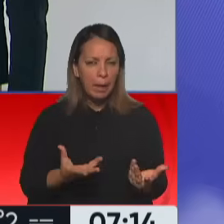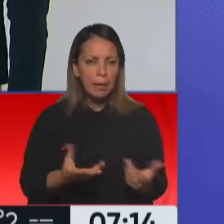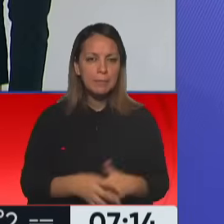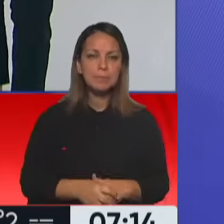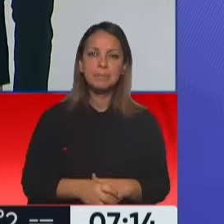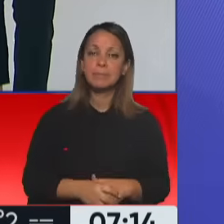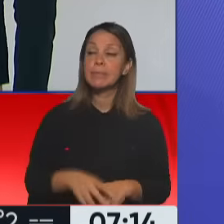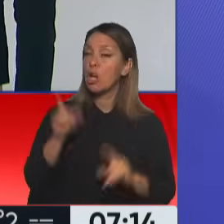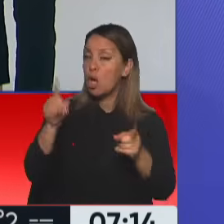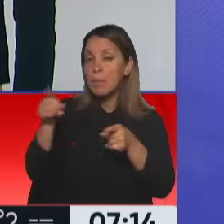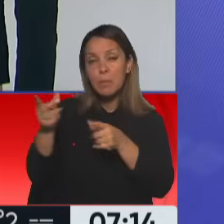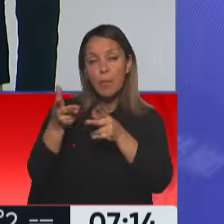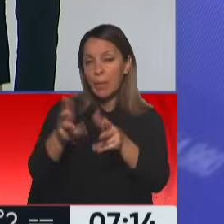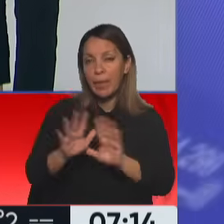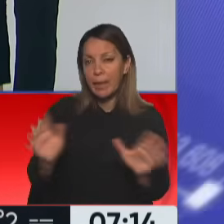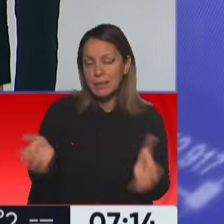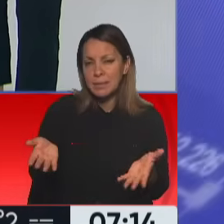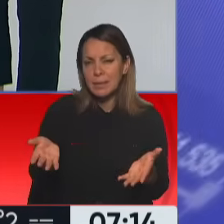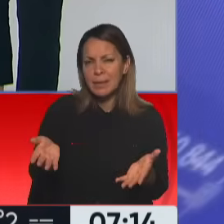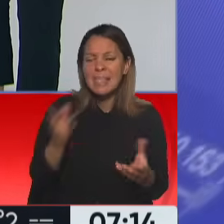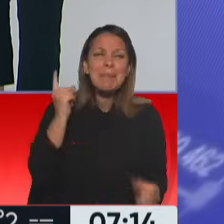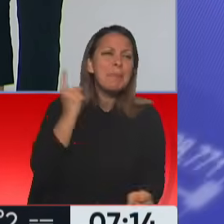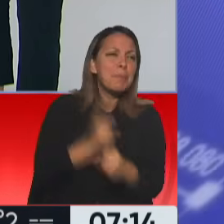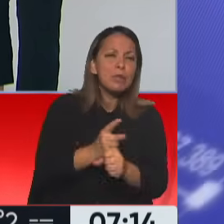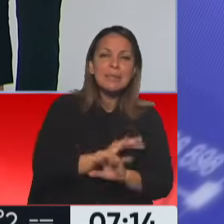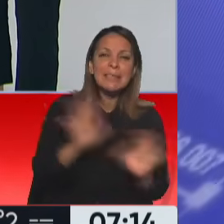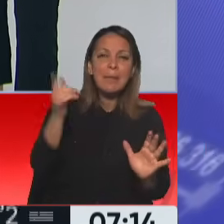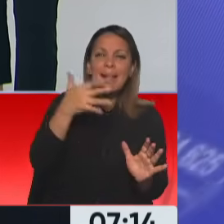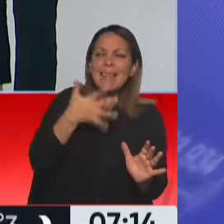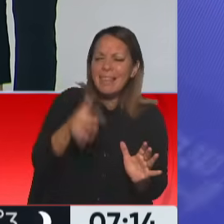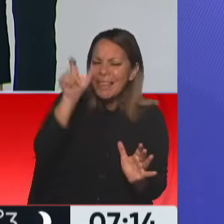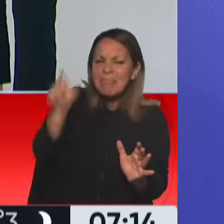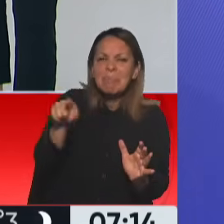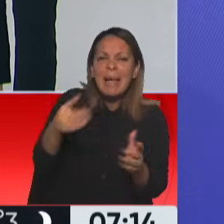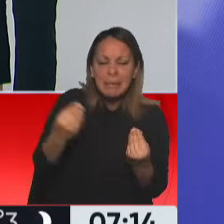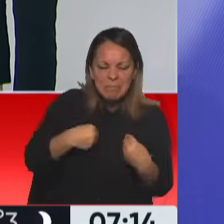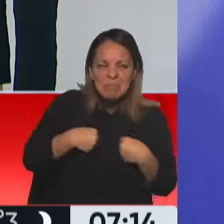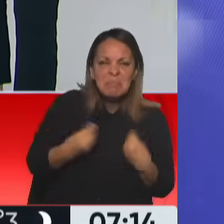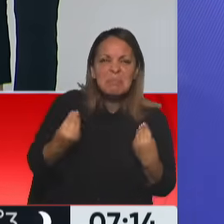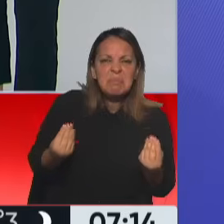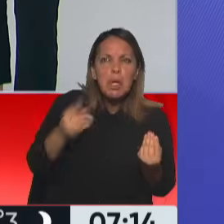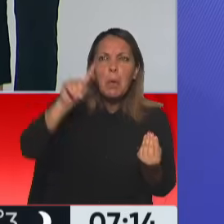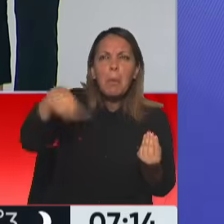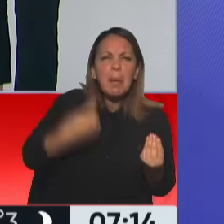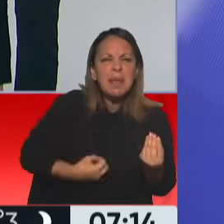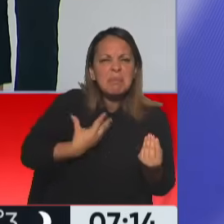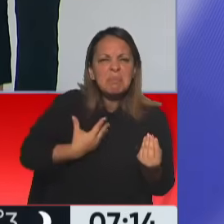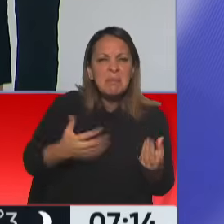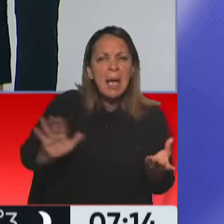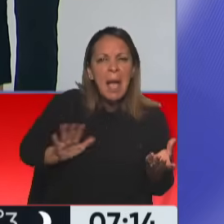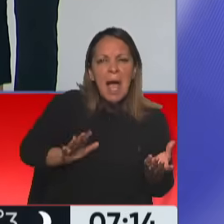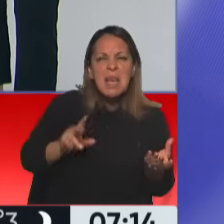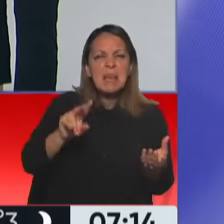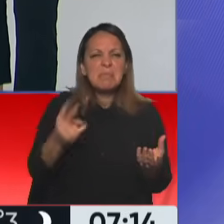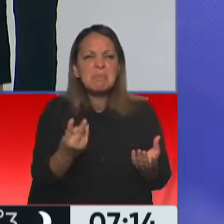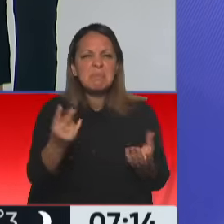Tal como lo dicen, lo decís, no, es imposible entender desde el sentido común, desde la lógica, qué es lo que la